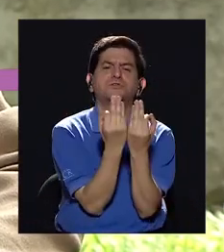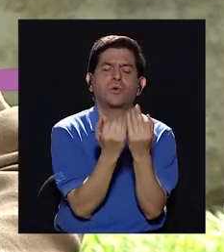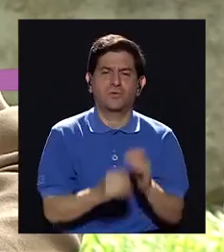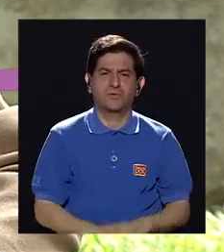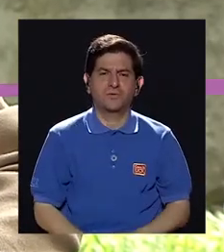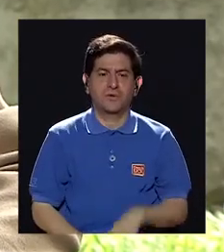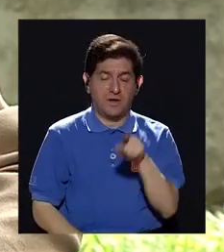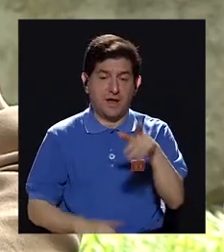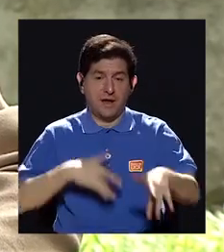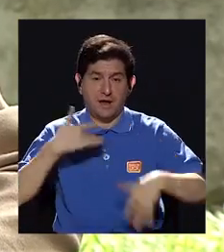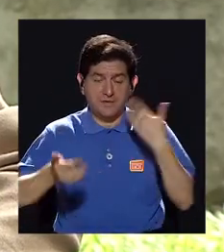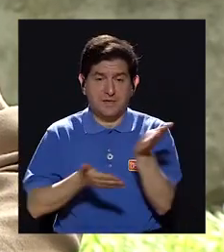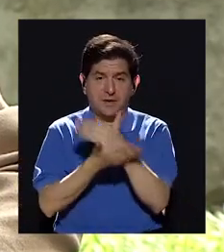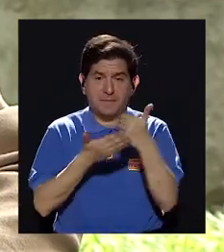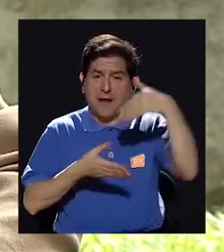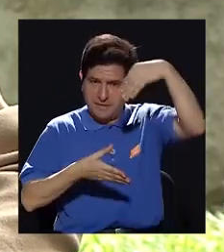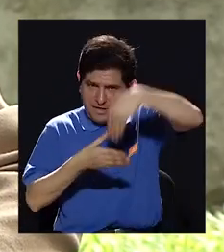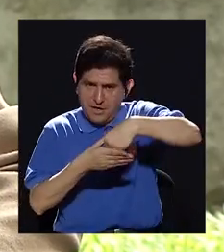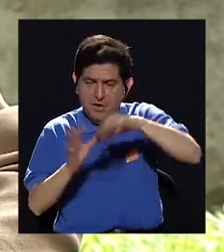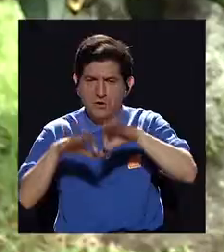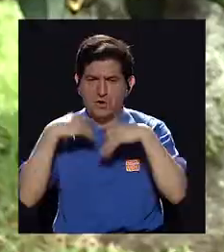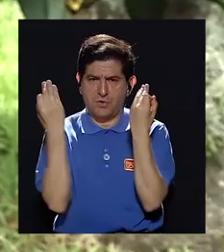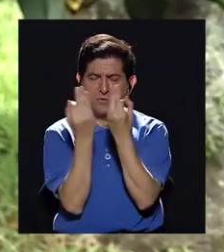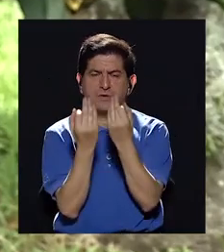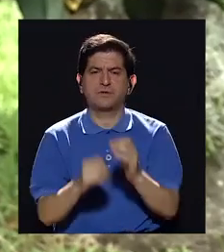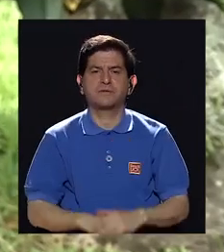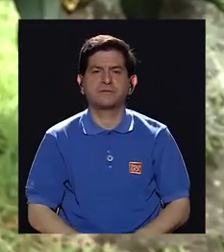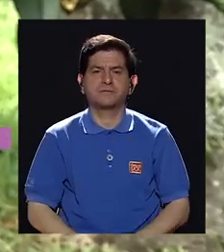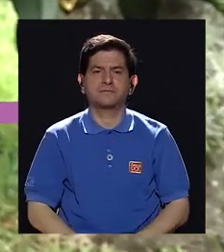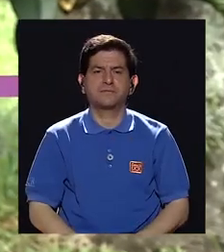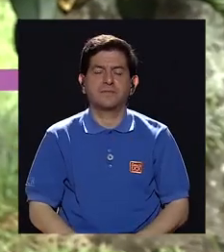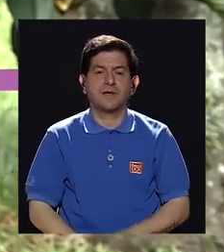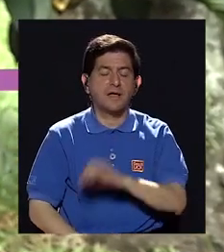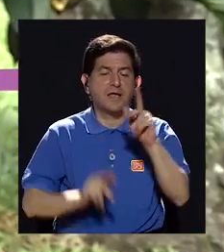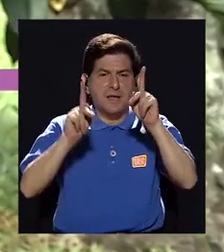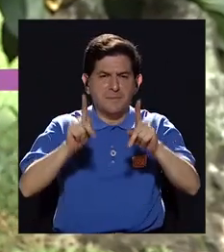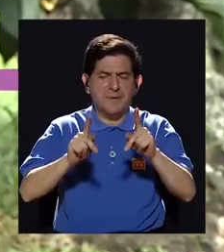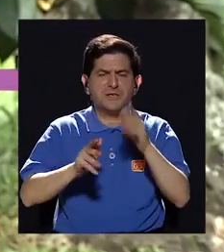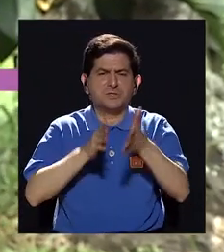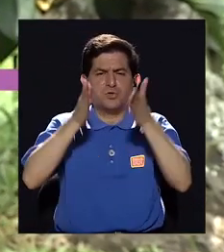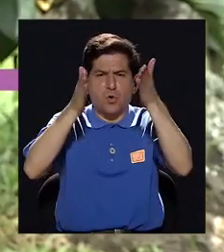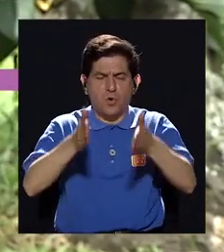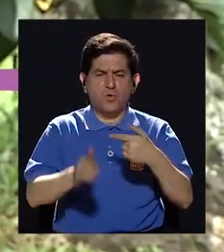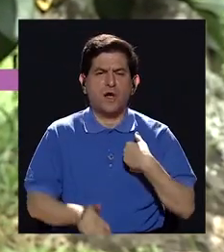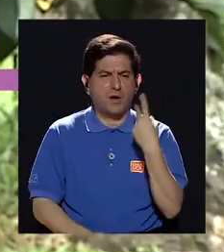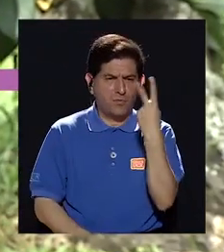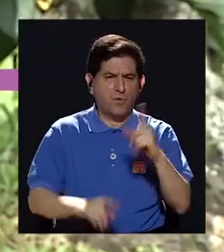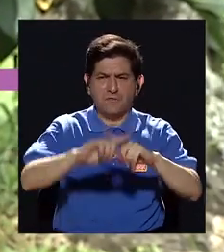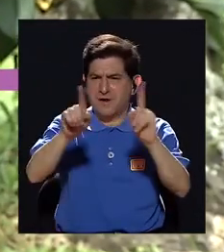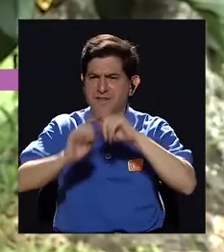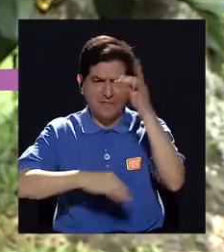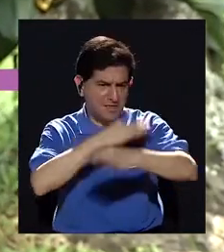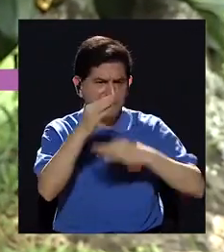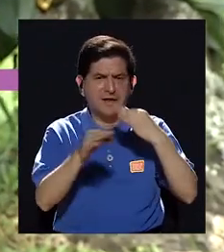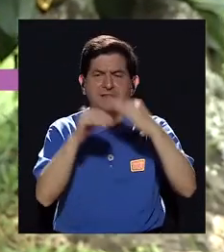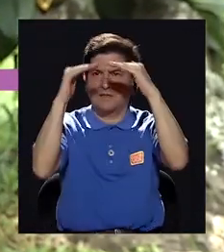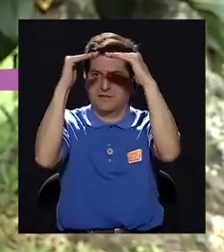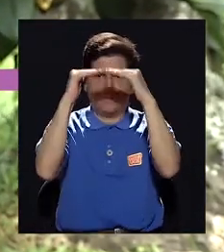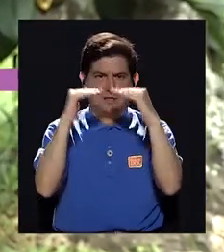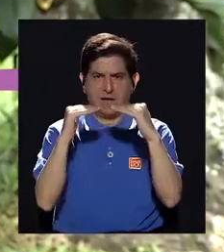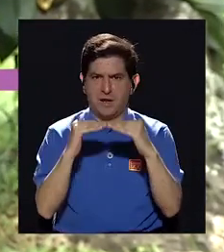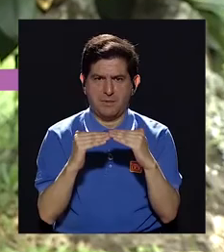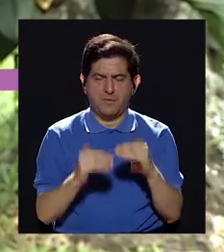familia, que siente que es parte de la familia. Seidy, con respecto a los cuidadores, uno le ha tocado ver que hay diferentes